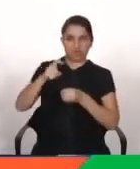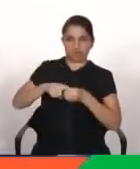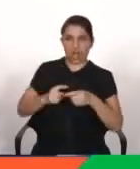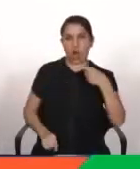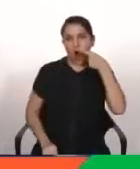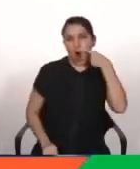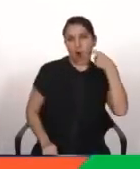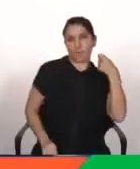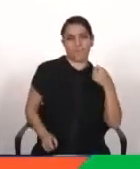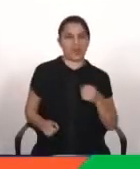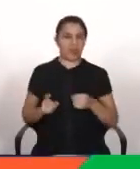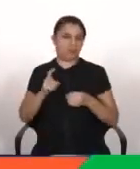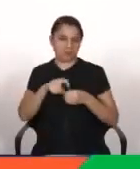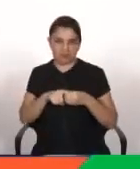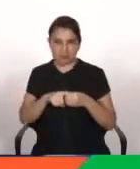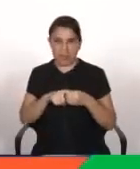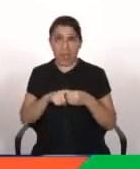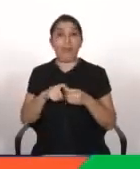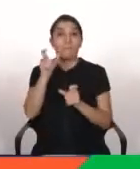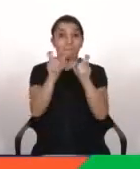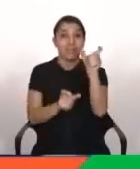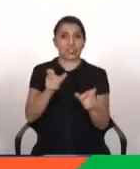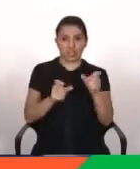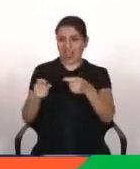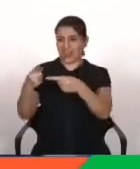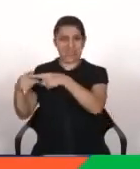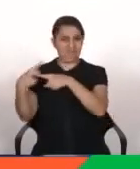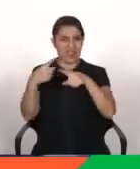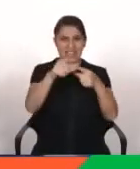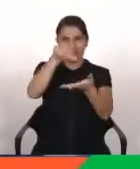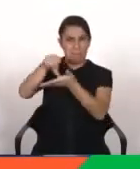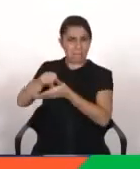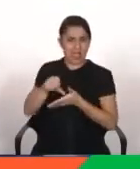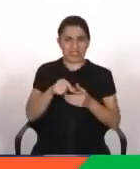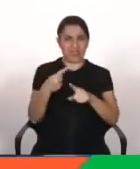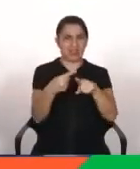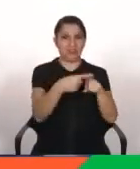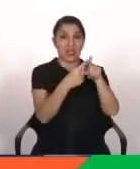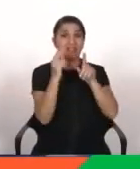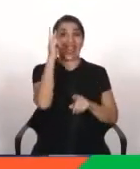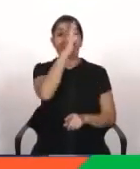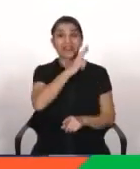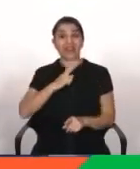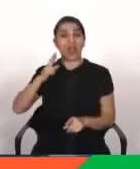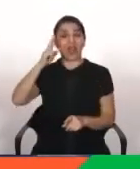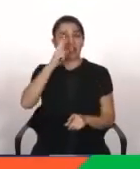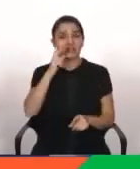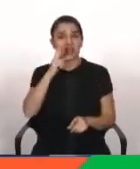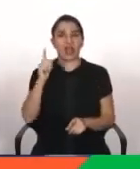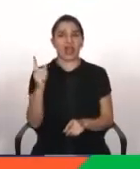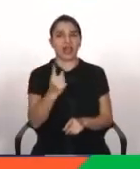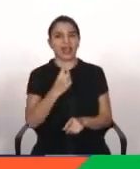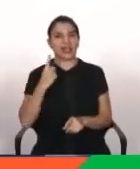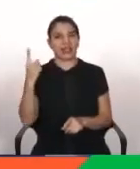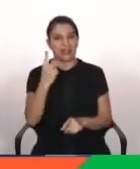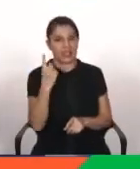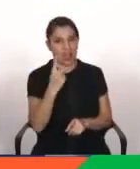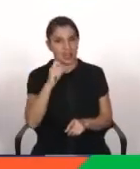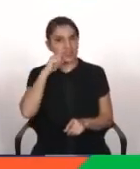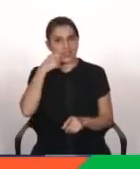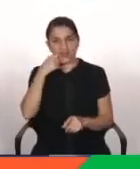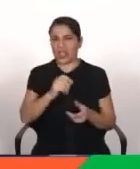hombres, personas de distinta raza, en general, como de todo, hablando sobre diversidad en